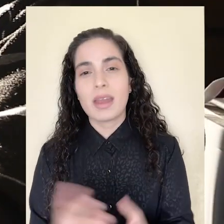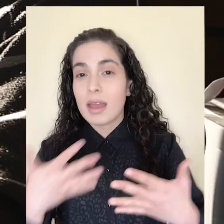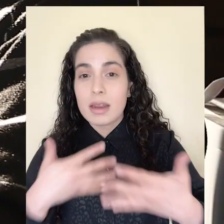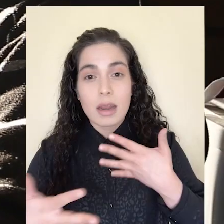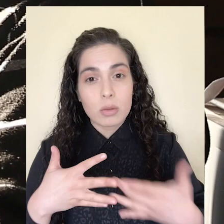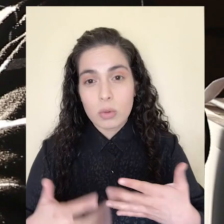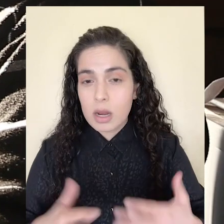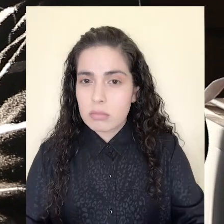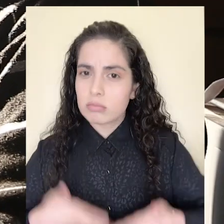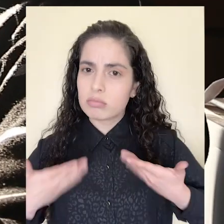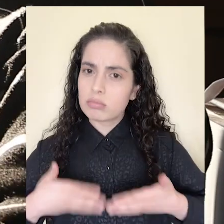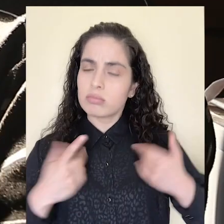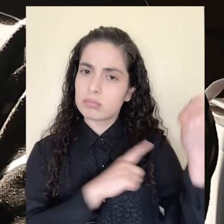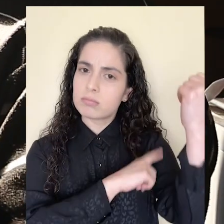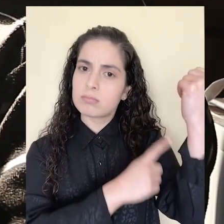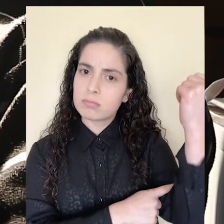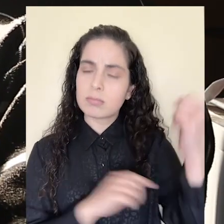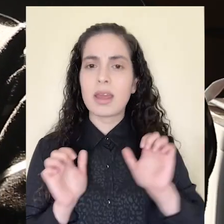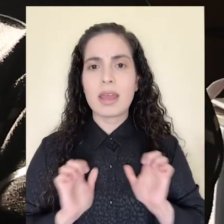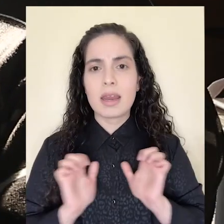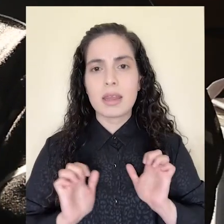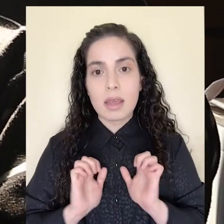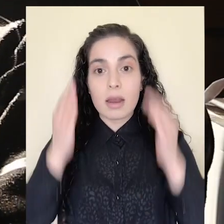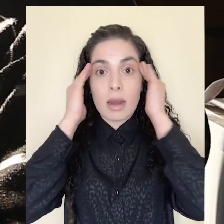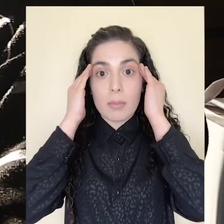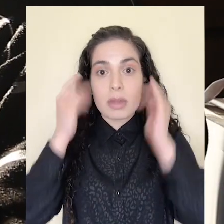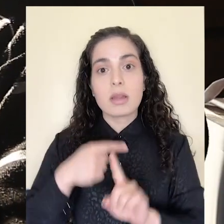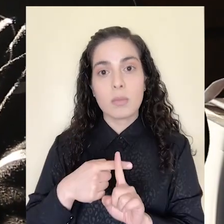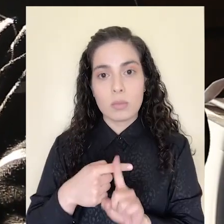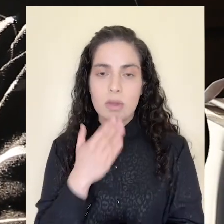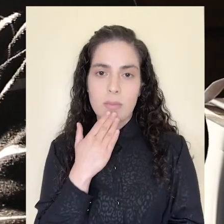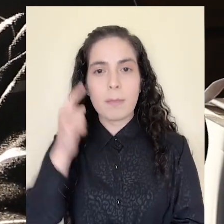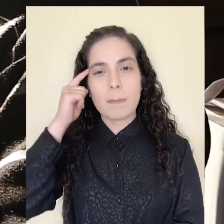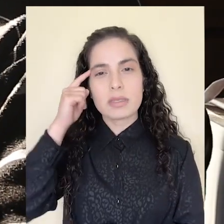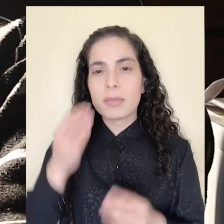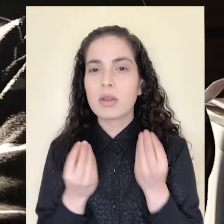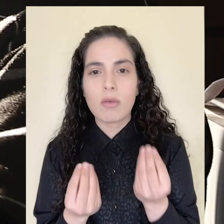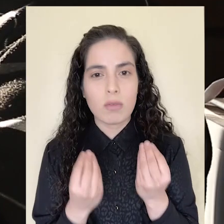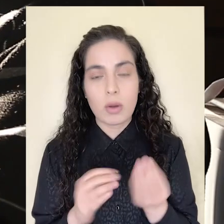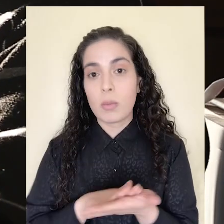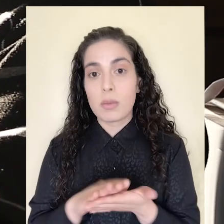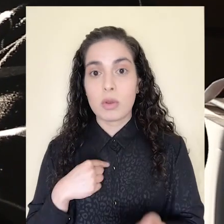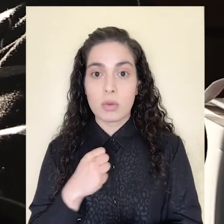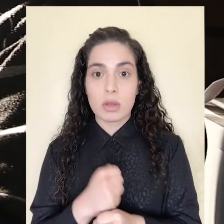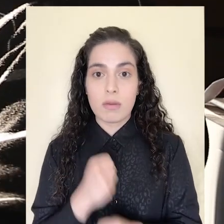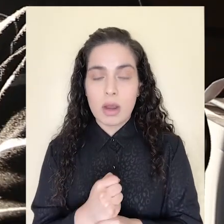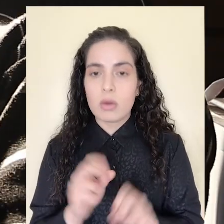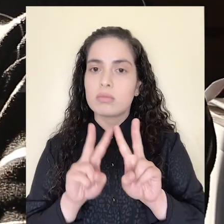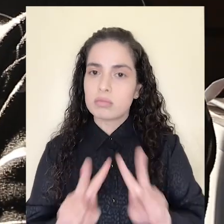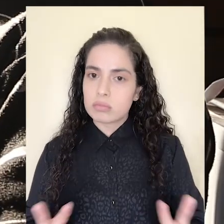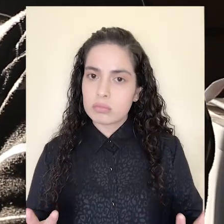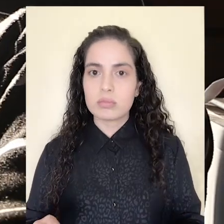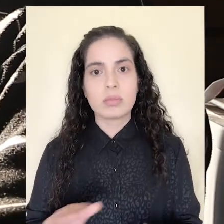yo necesito levantar mi cuerpo y energía, mi mente igual, y necesito tener buenos pensamientos. Entonces, yo cuando trabajo, yo tengo que